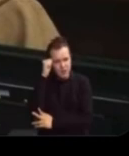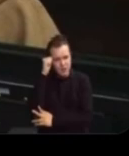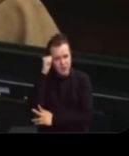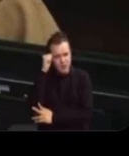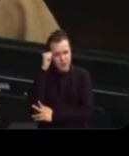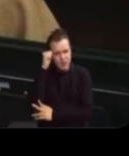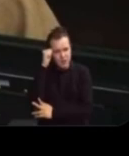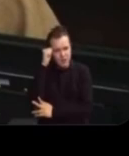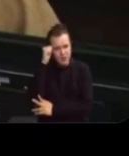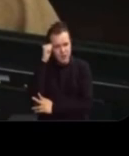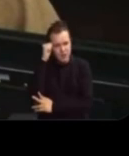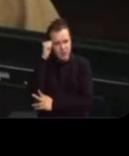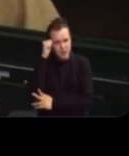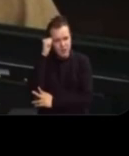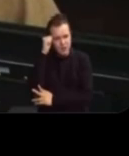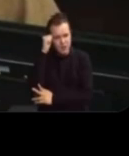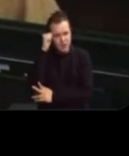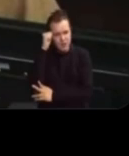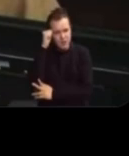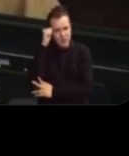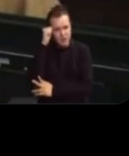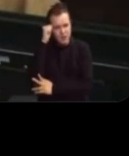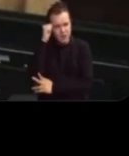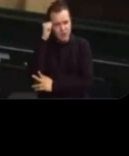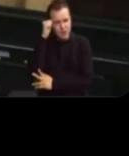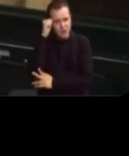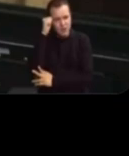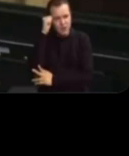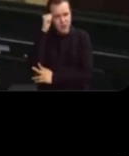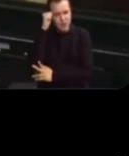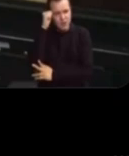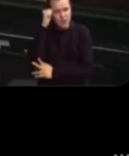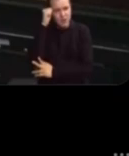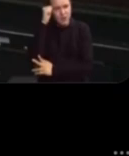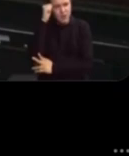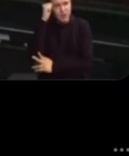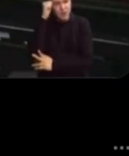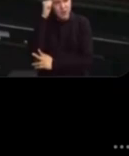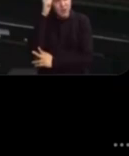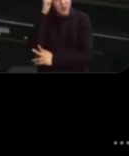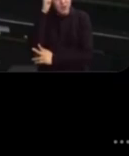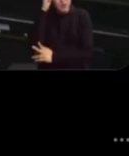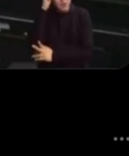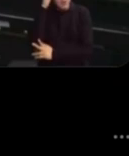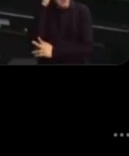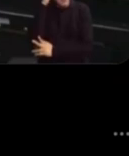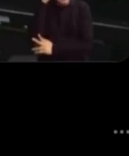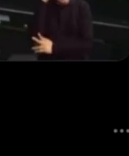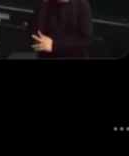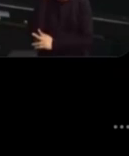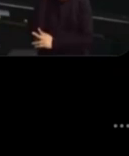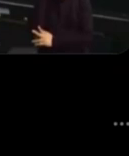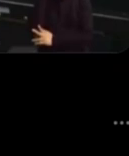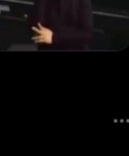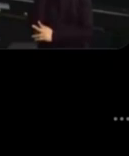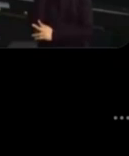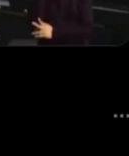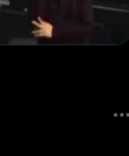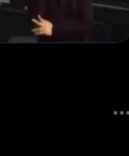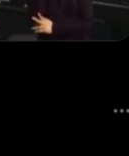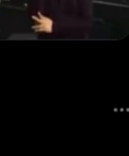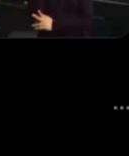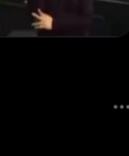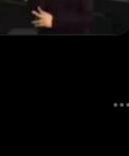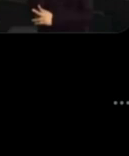los pozos Caquetá, donde degollaron al policía, porque casi matan al vigilante. Pero eso no importa, porque es